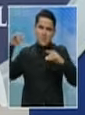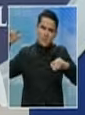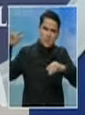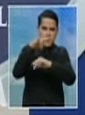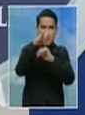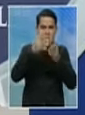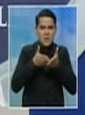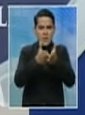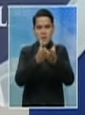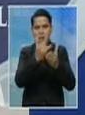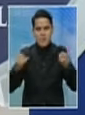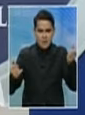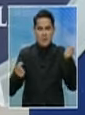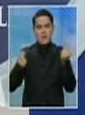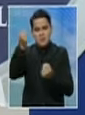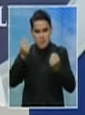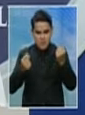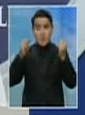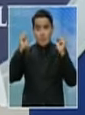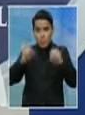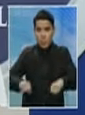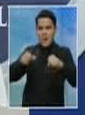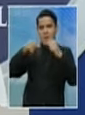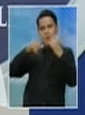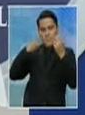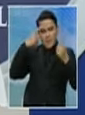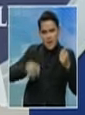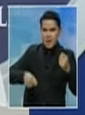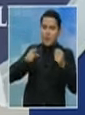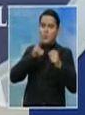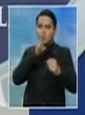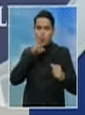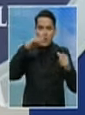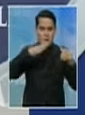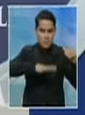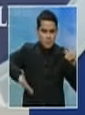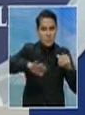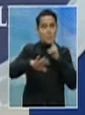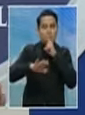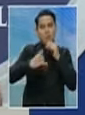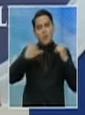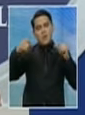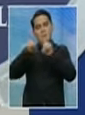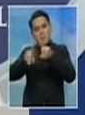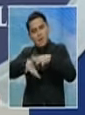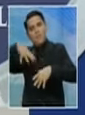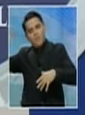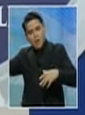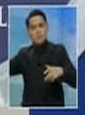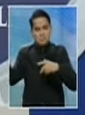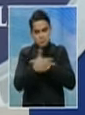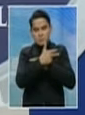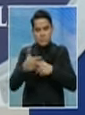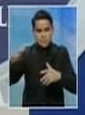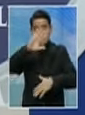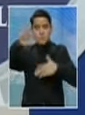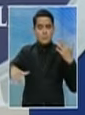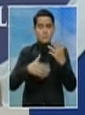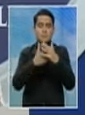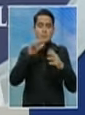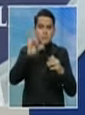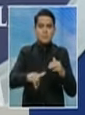marítima y terrestre, de importación y exportación, suministros y puertos. Todas aquellas actividades que se realicen a través